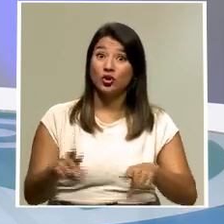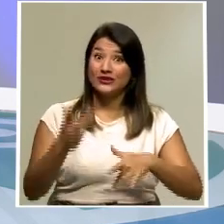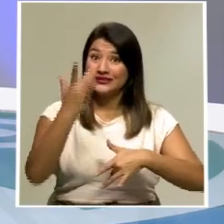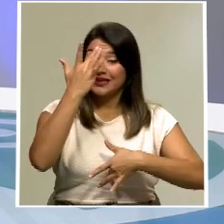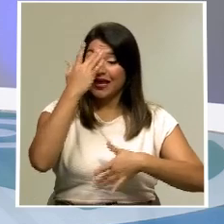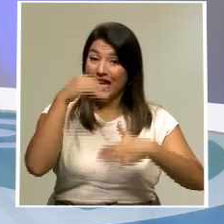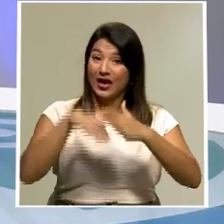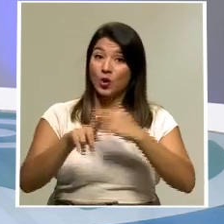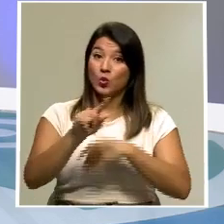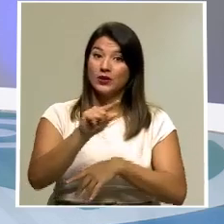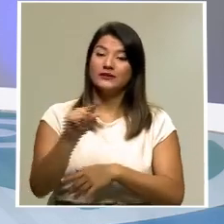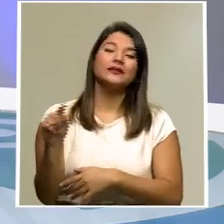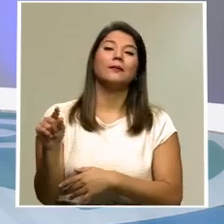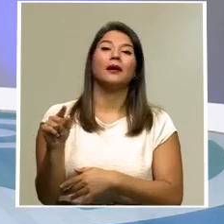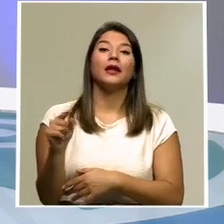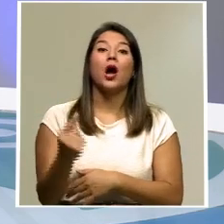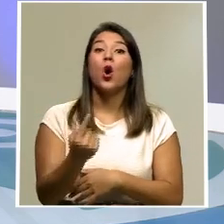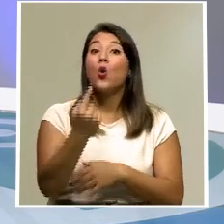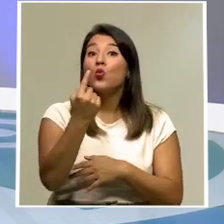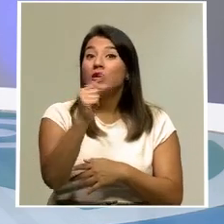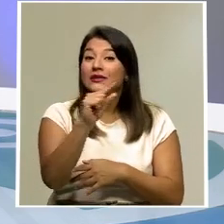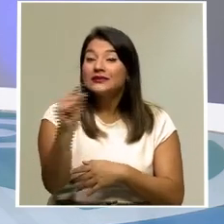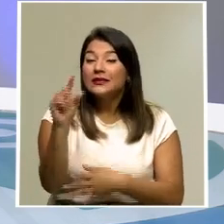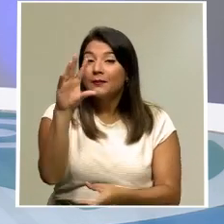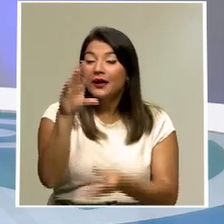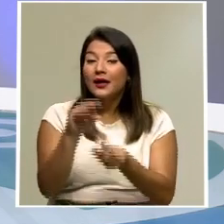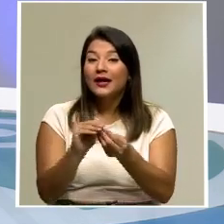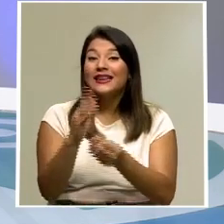se confirmaron